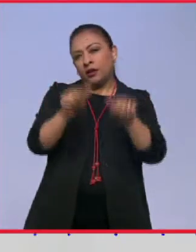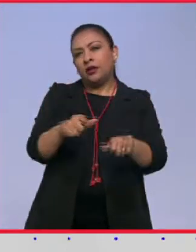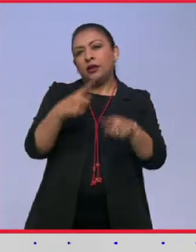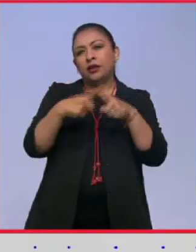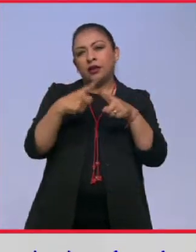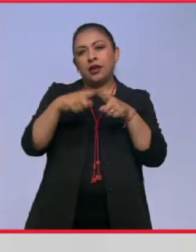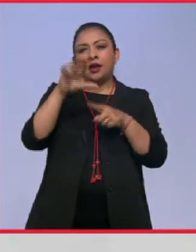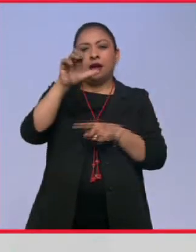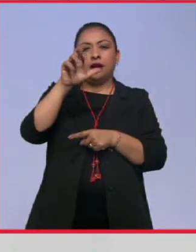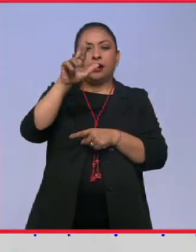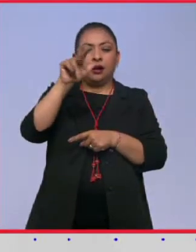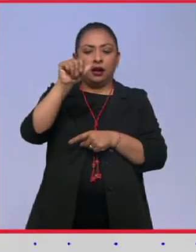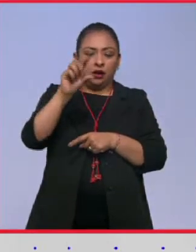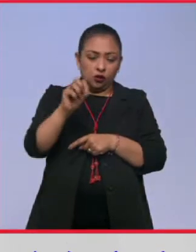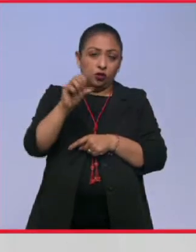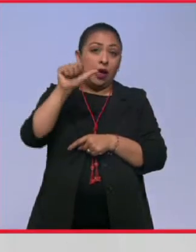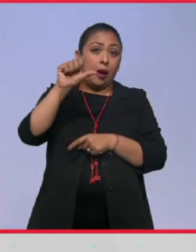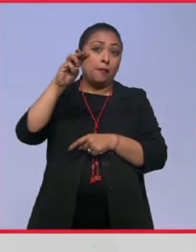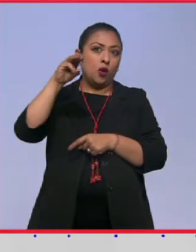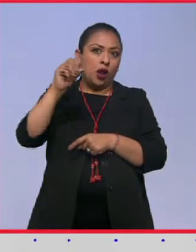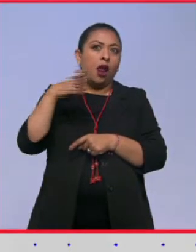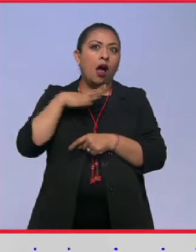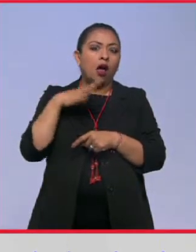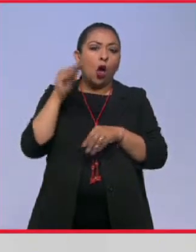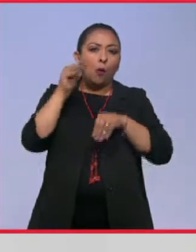Carlos Amorales ha producido durante 2 décadas.